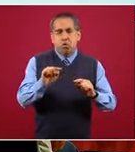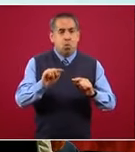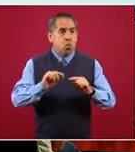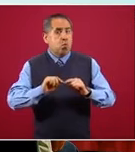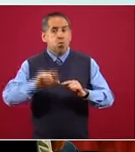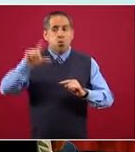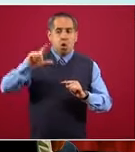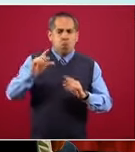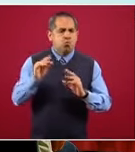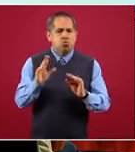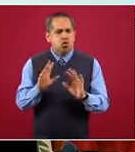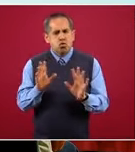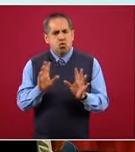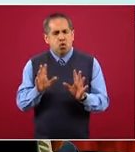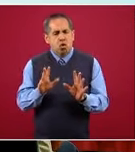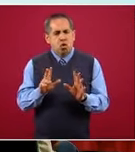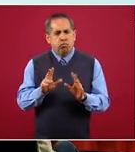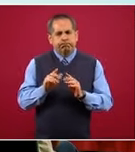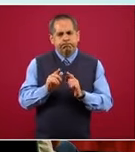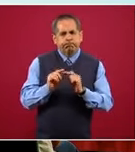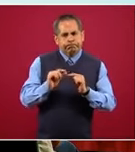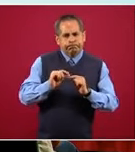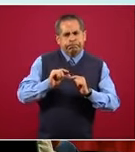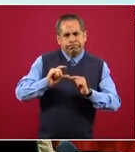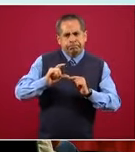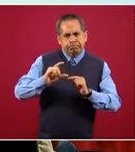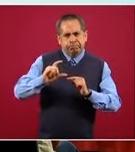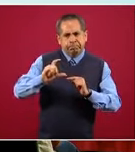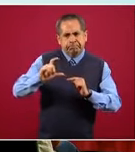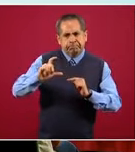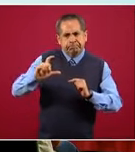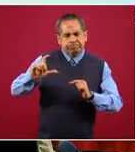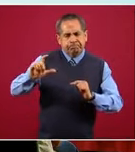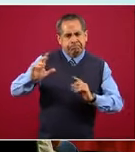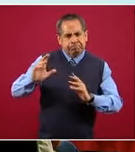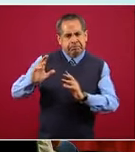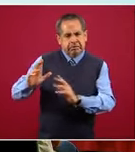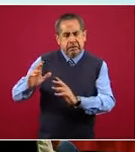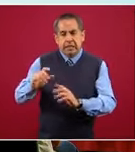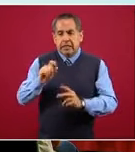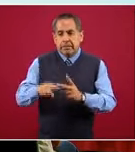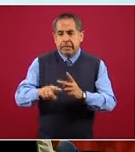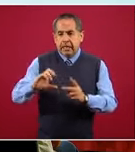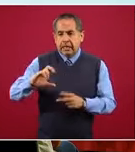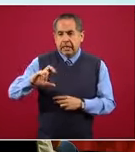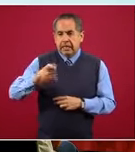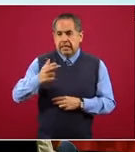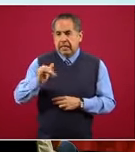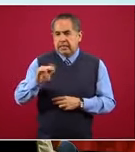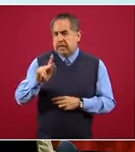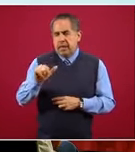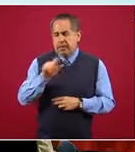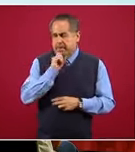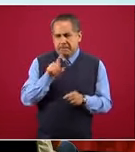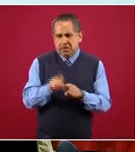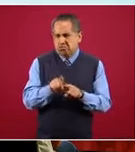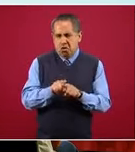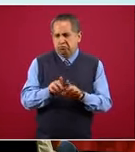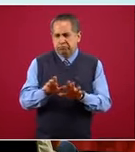pendiente importante, o sea, no ha habido una aceleración en su transmisión, así tampoco en Chilapa, que es el que tiene menos. Pero entonces aquí